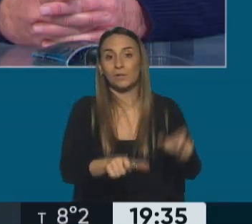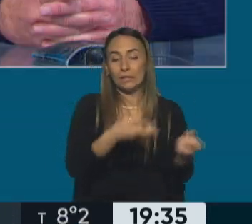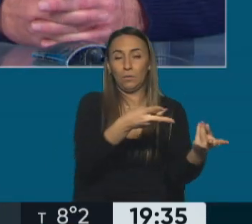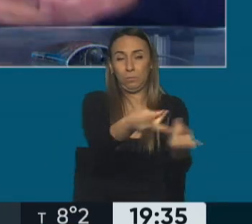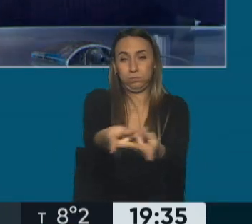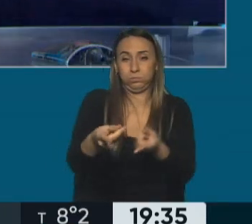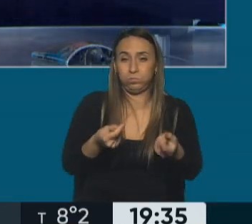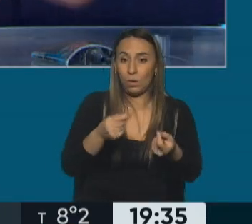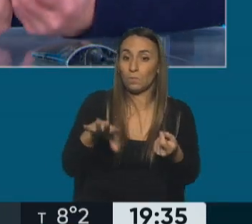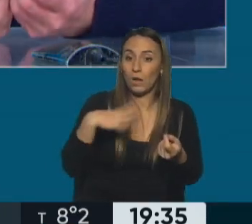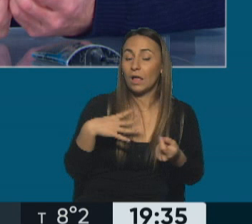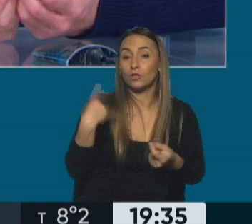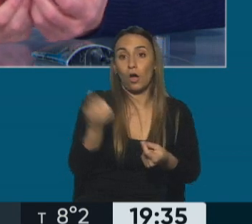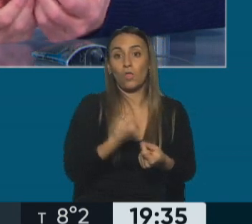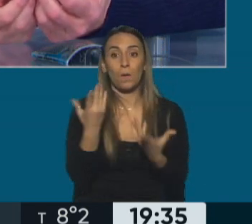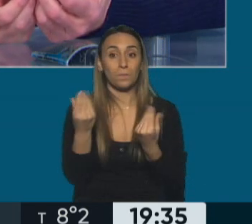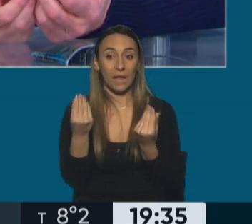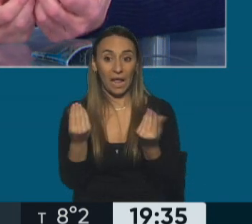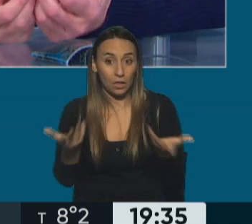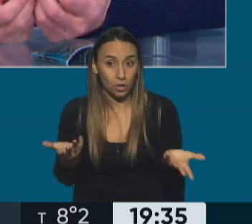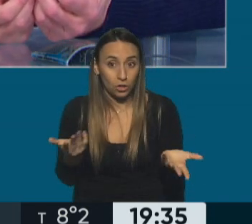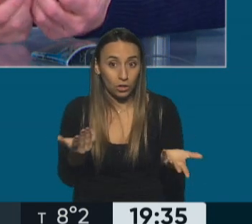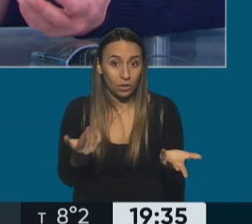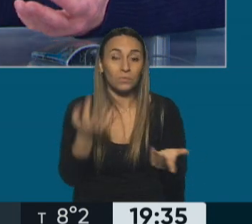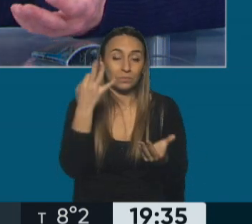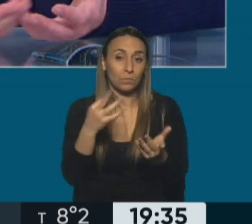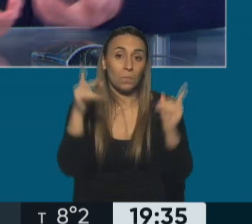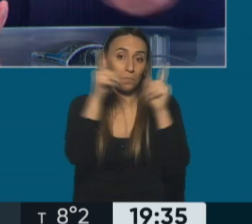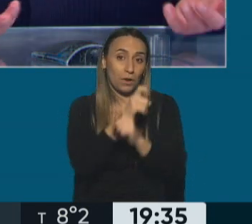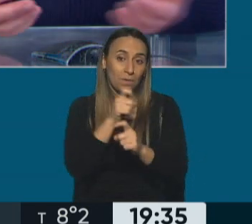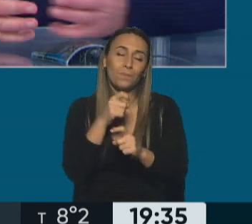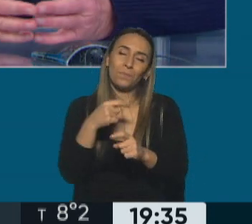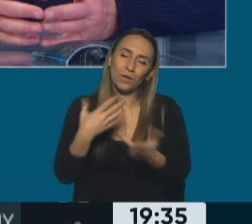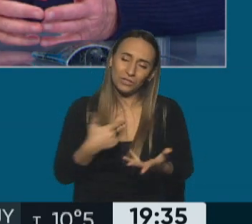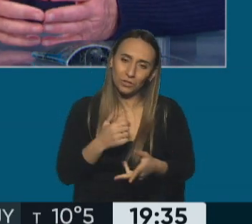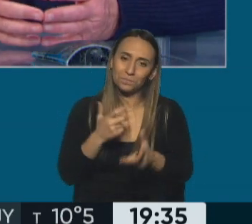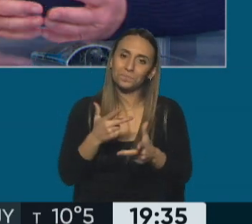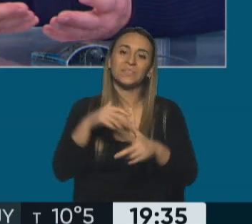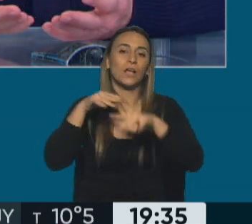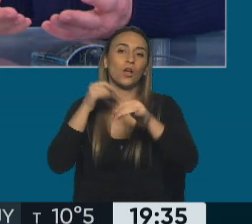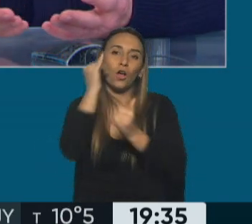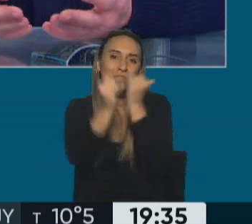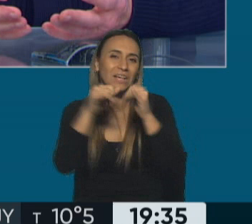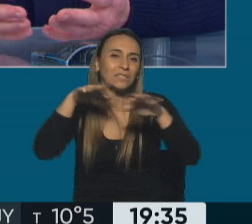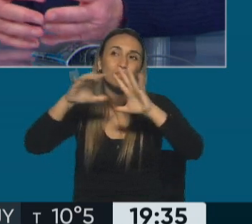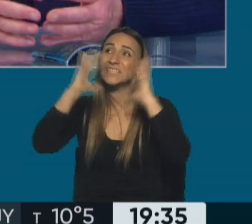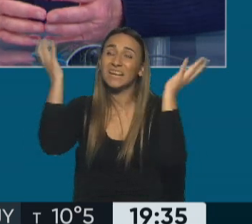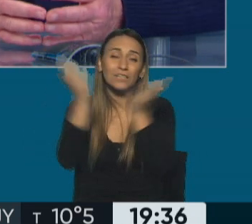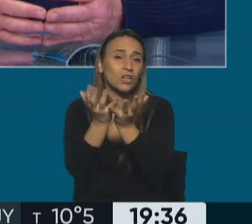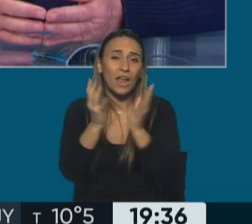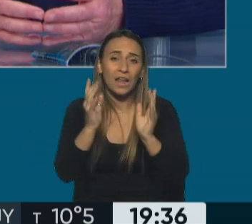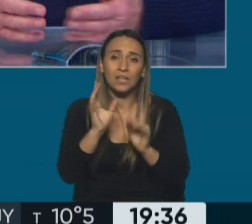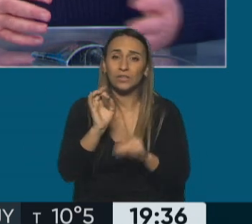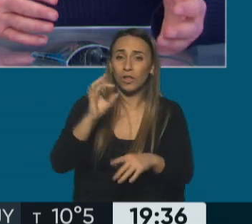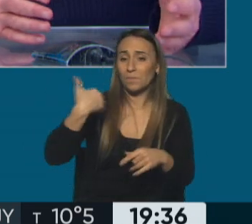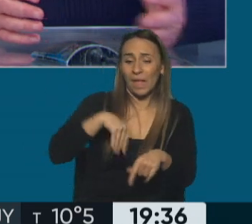está Eso es ocurriendo. una de Ante las el cosas. miedo, Claro. porque ese es el problema por eso puse la cuestión internacional, porque a nivel mundial está pasando eso.